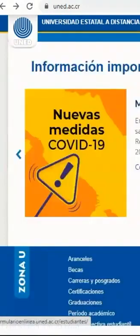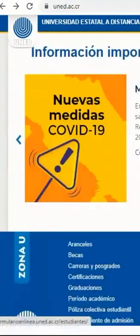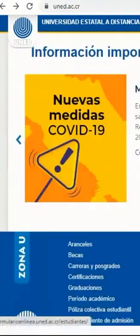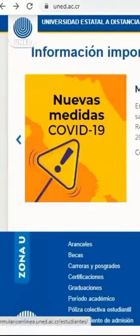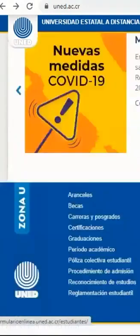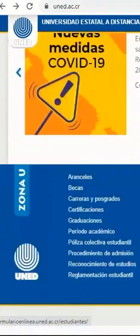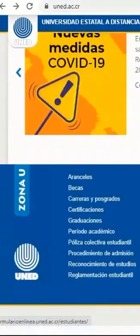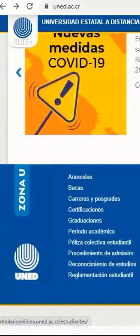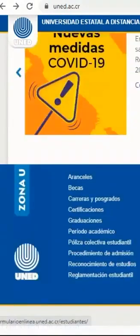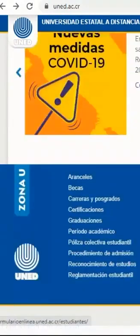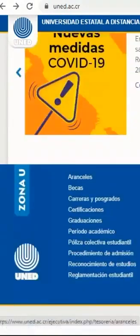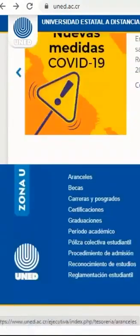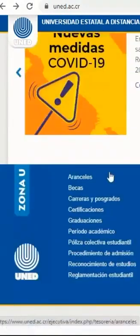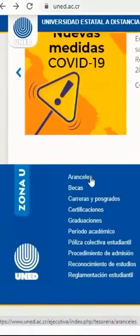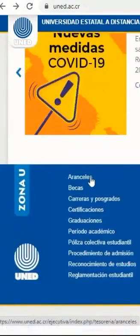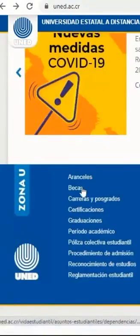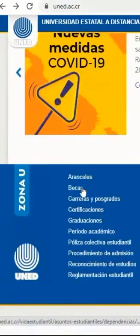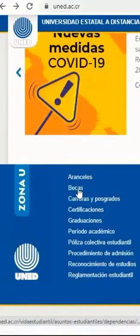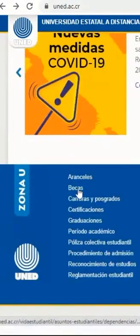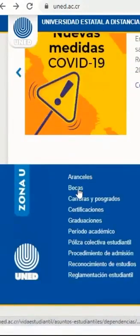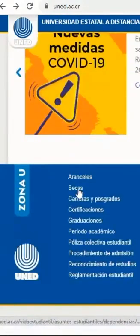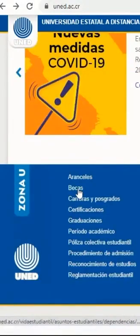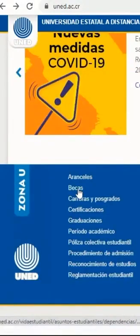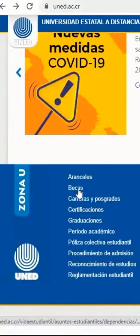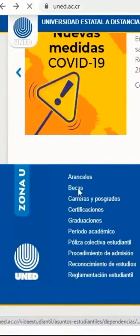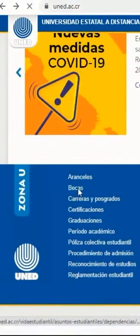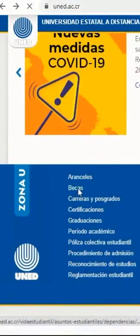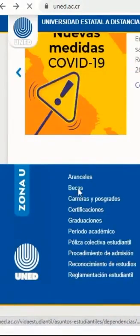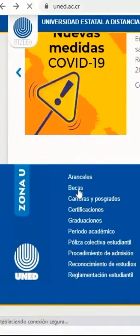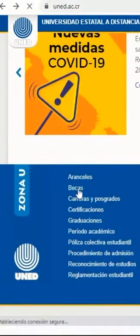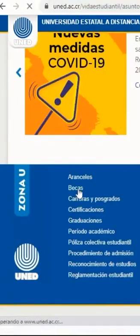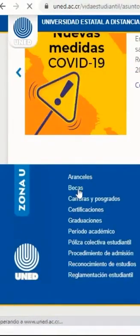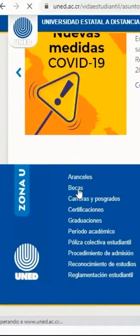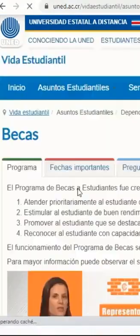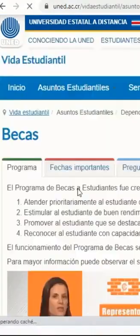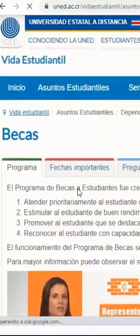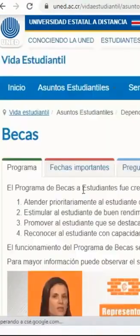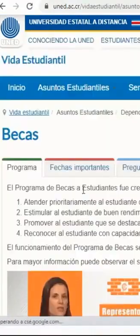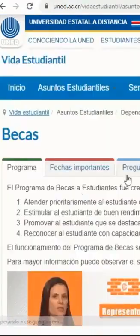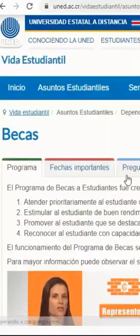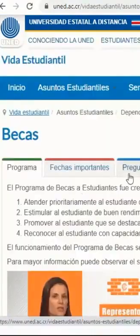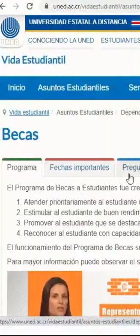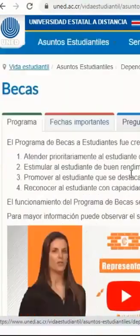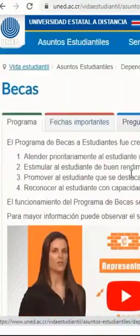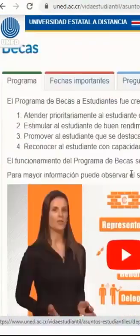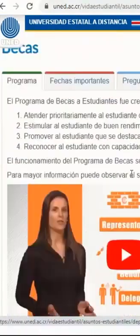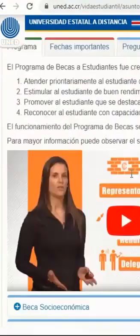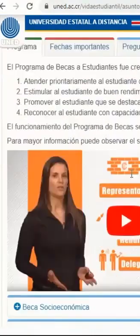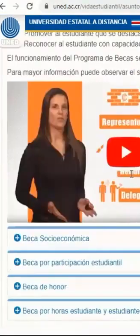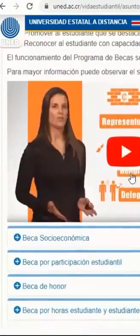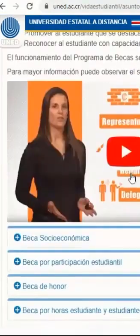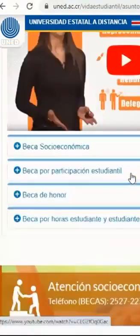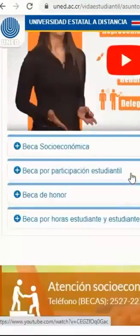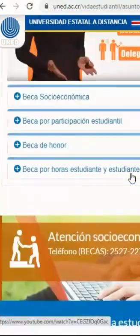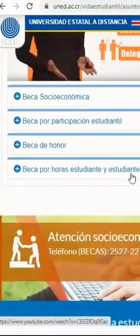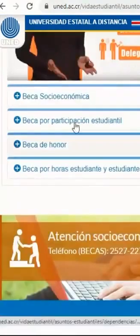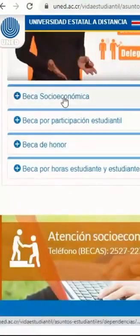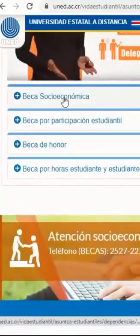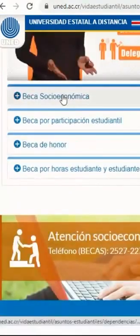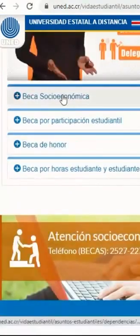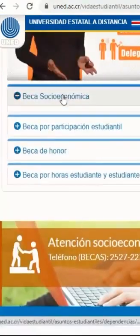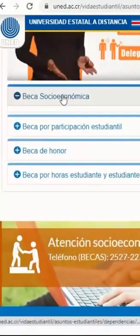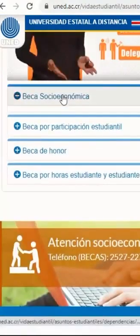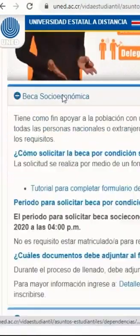En la parte de abajo en zona U hay una sección que se llama becas. Ustedes ingresan, bajan la imagen